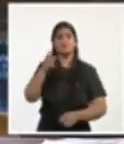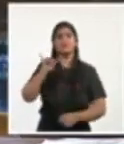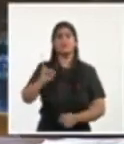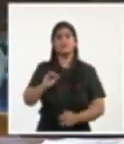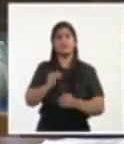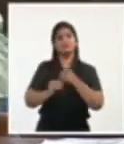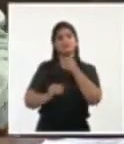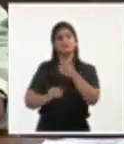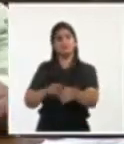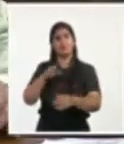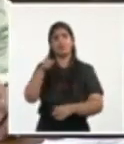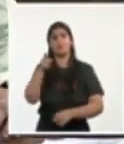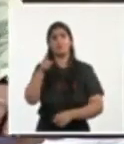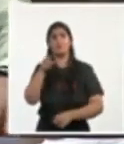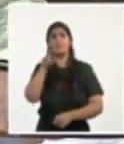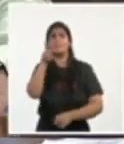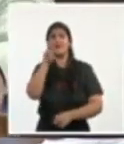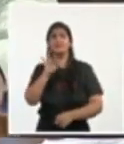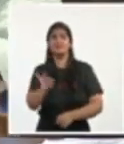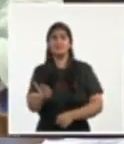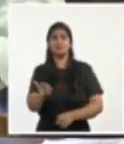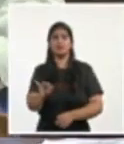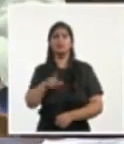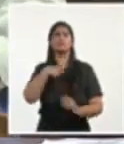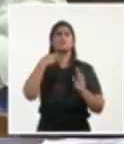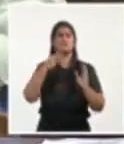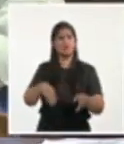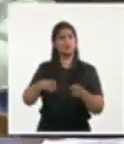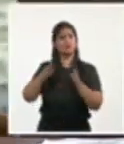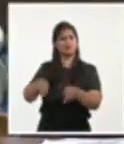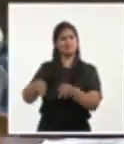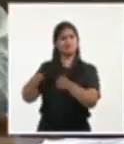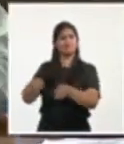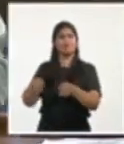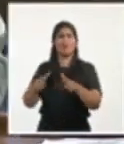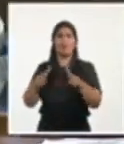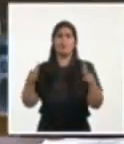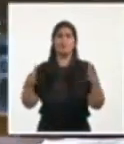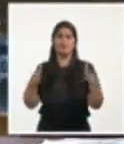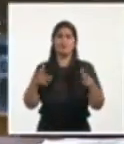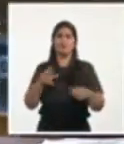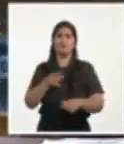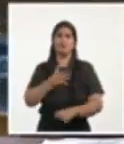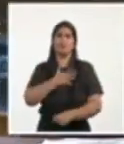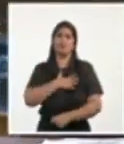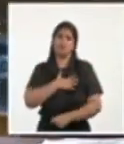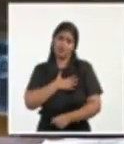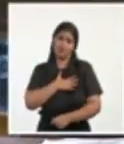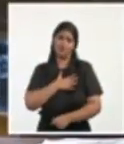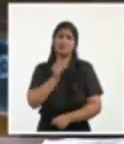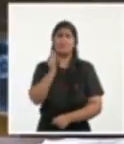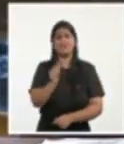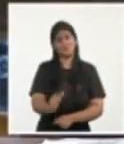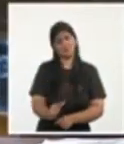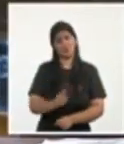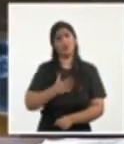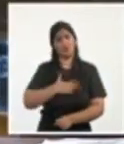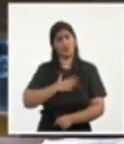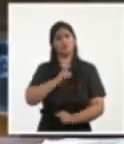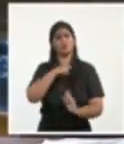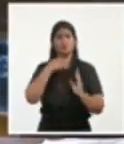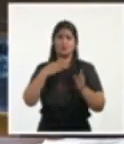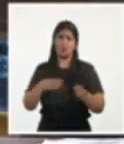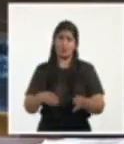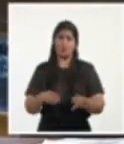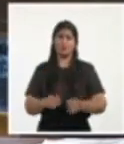es lamentable para nosotros, teniendo en cuenta que nos duele el fallecimiento de una persona. La